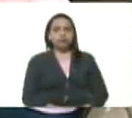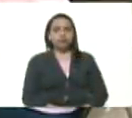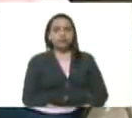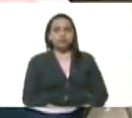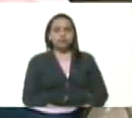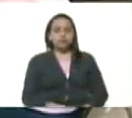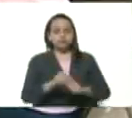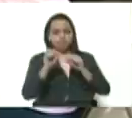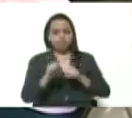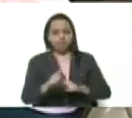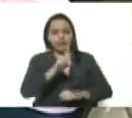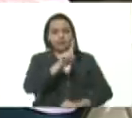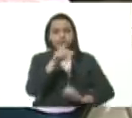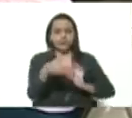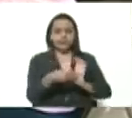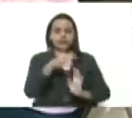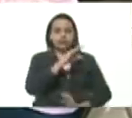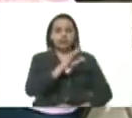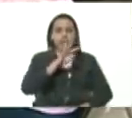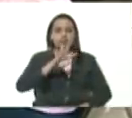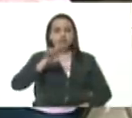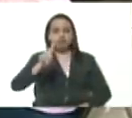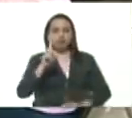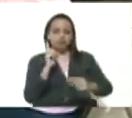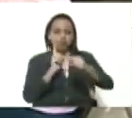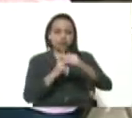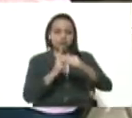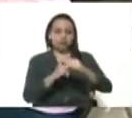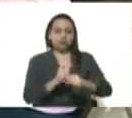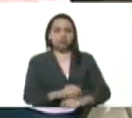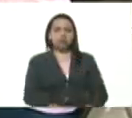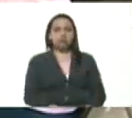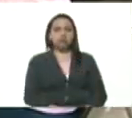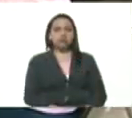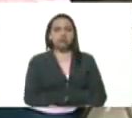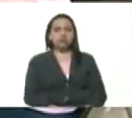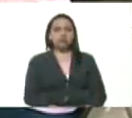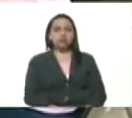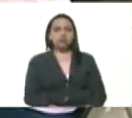Correcto, 1.341 casos confirmados.